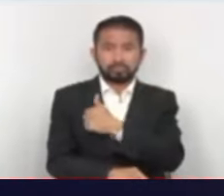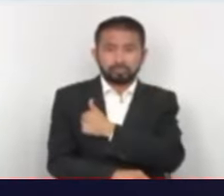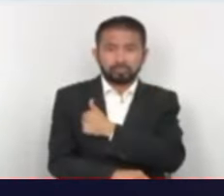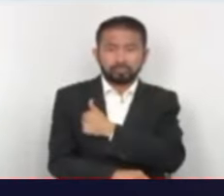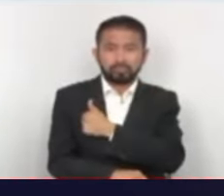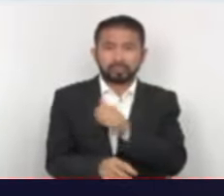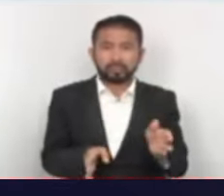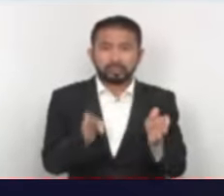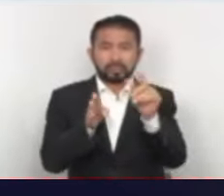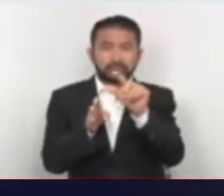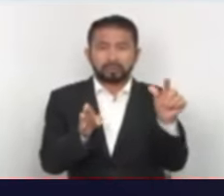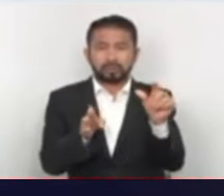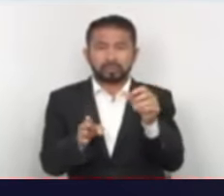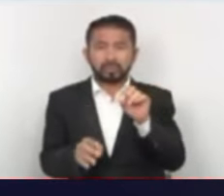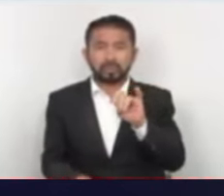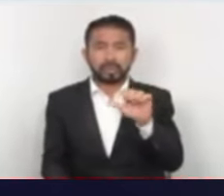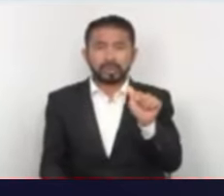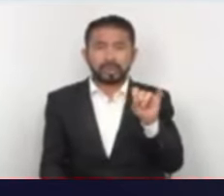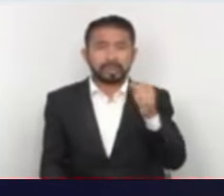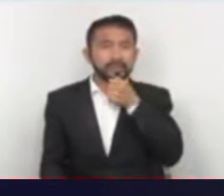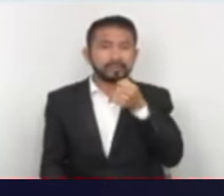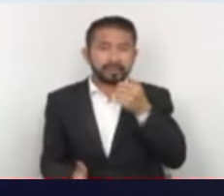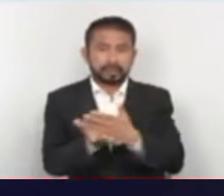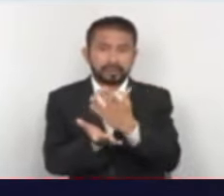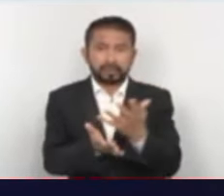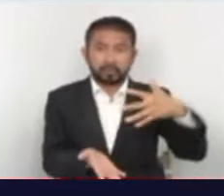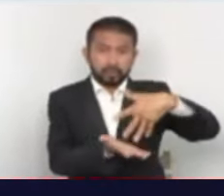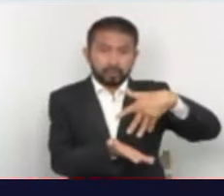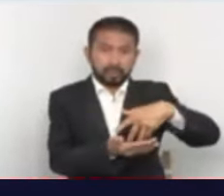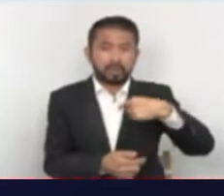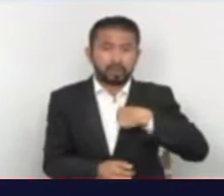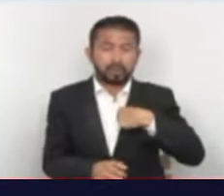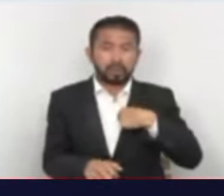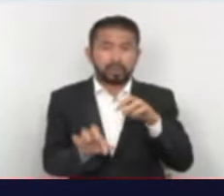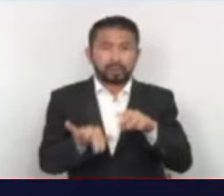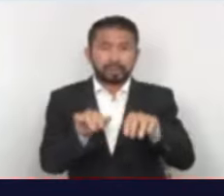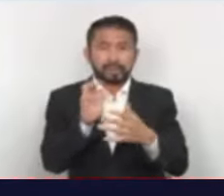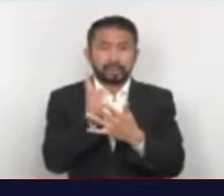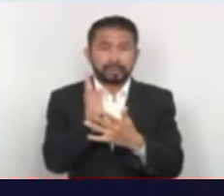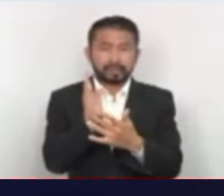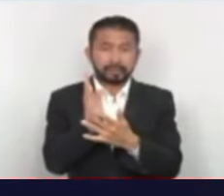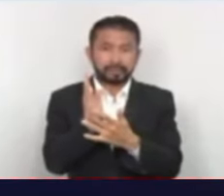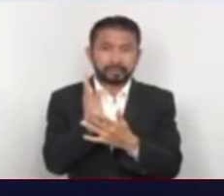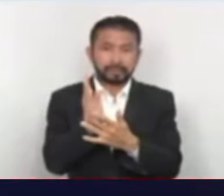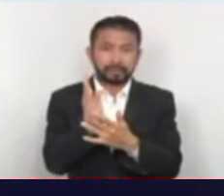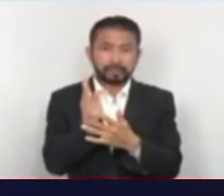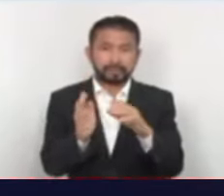del Instituto de Acceso a la Información Pública. Soy secretaria técnica